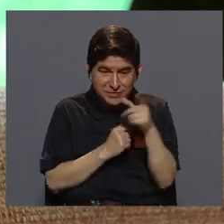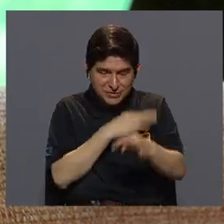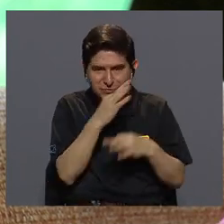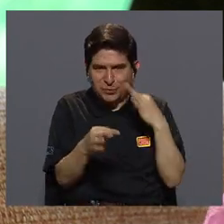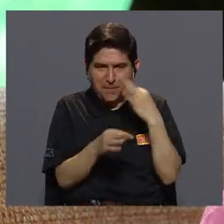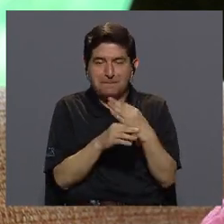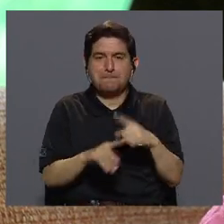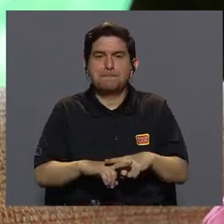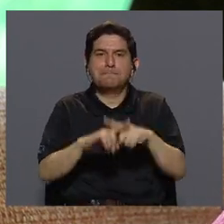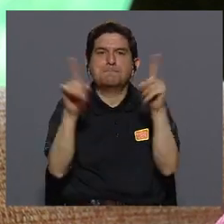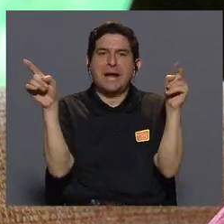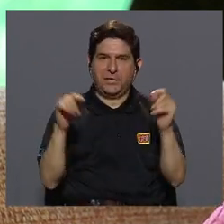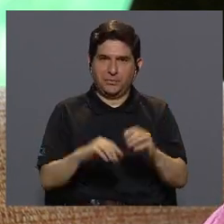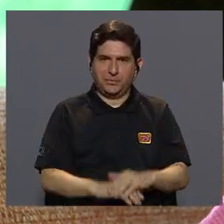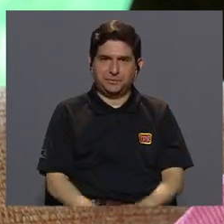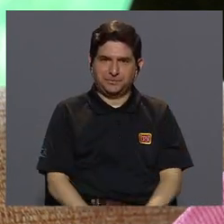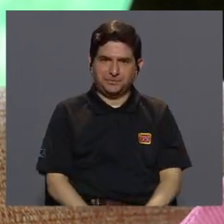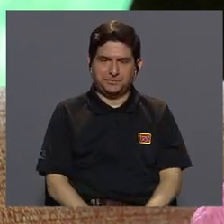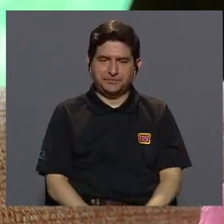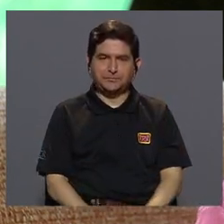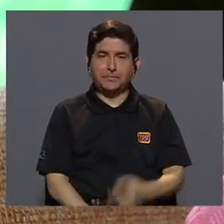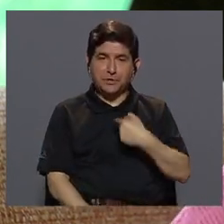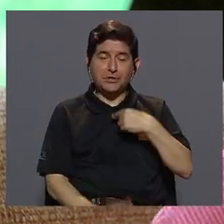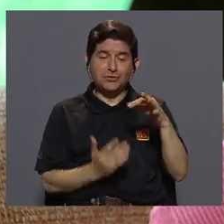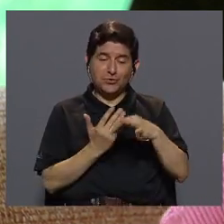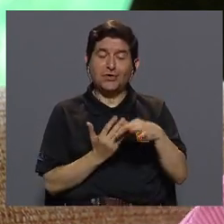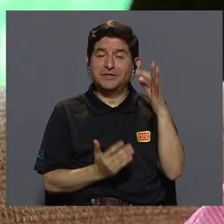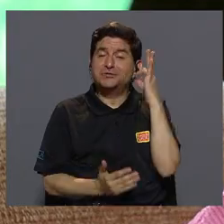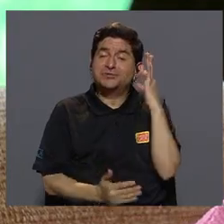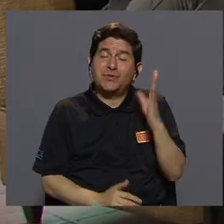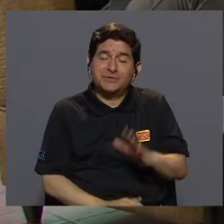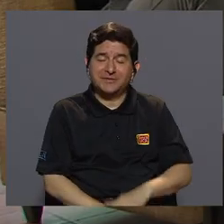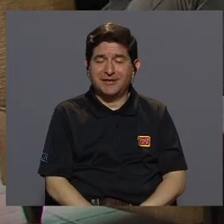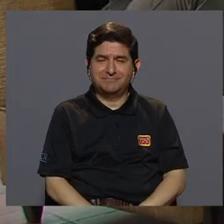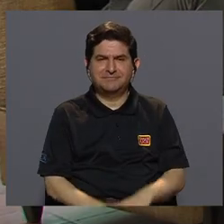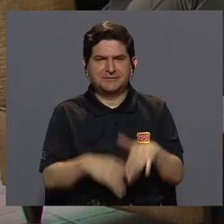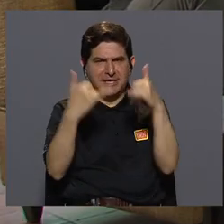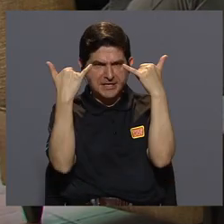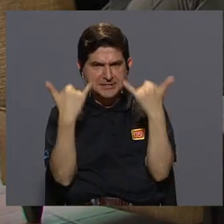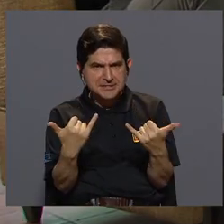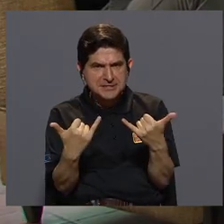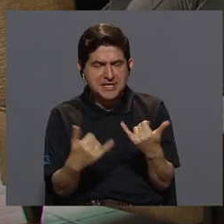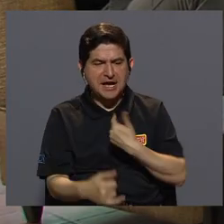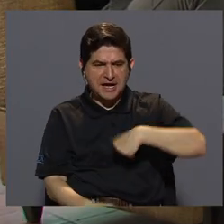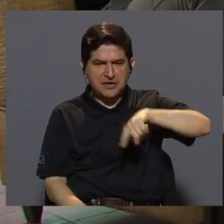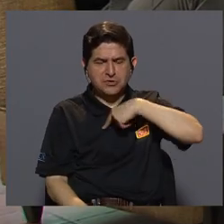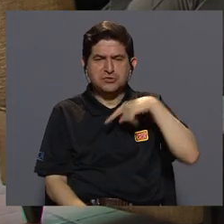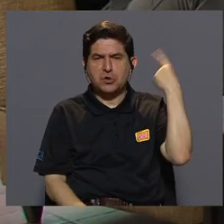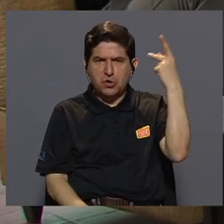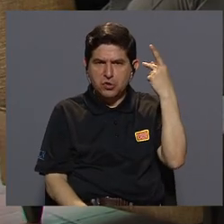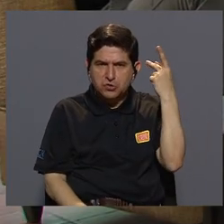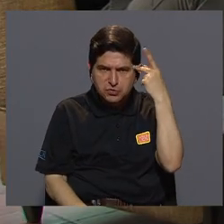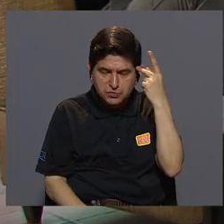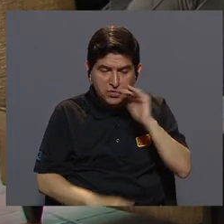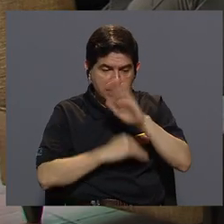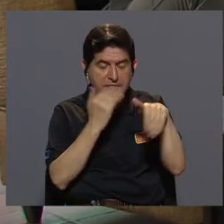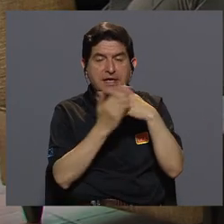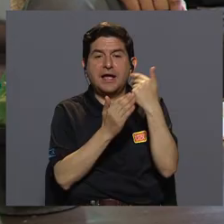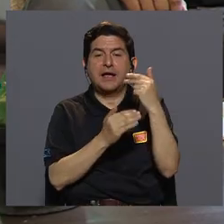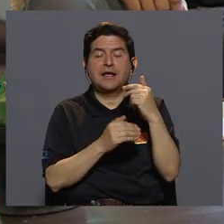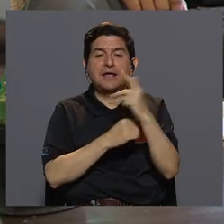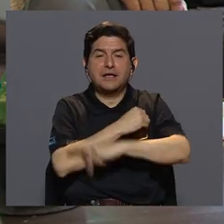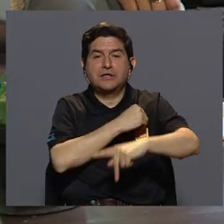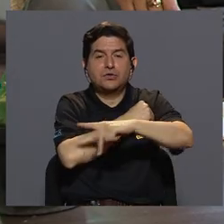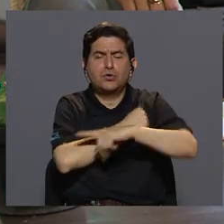de esa. Pero yo era la esposa, y entonces, como ya habíamos hecho política en todo el